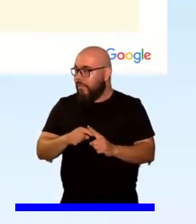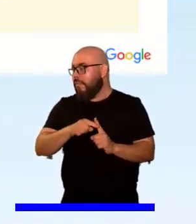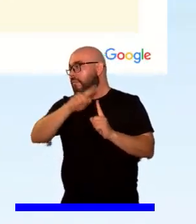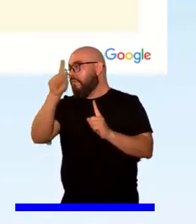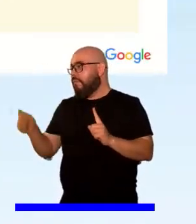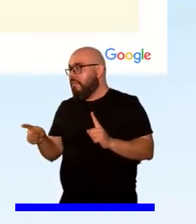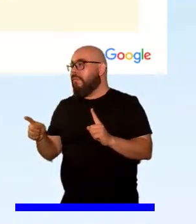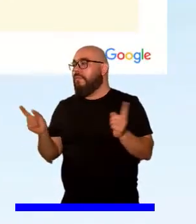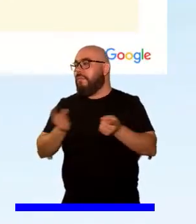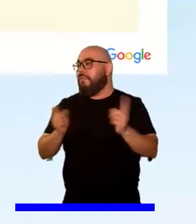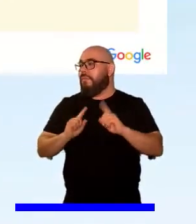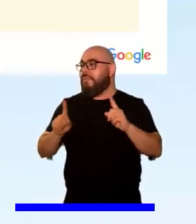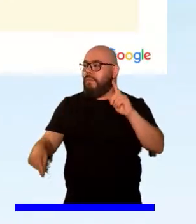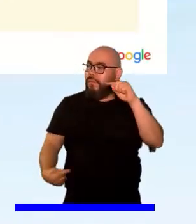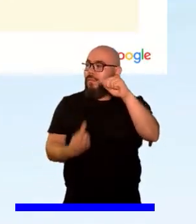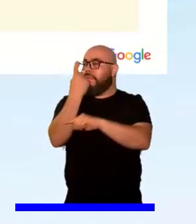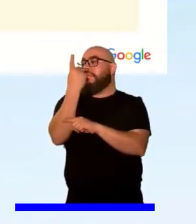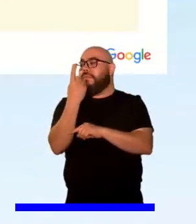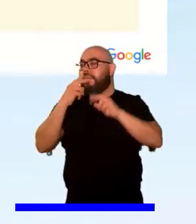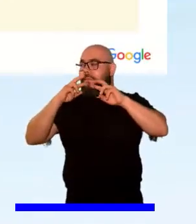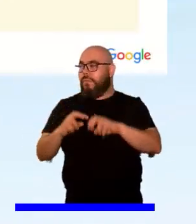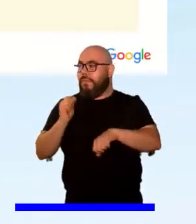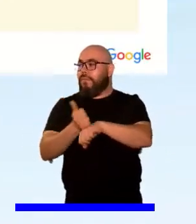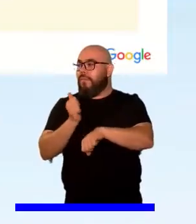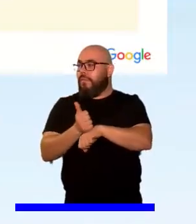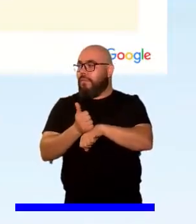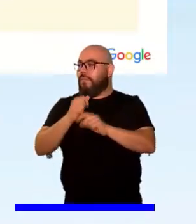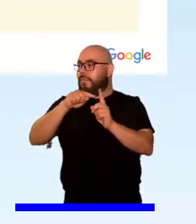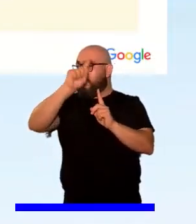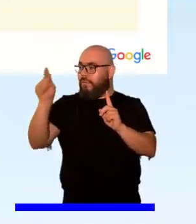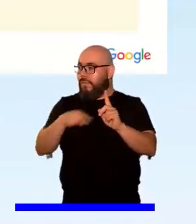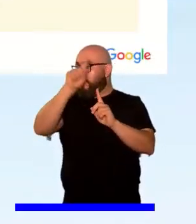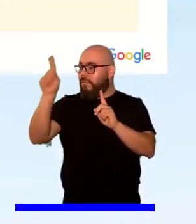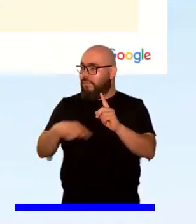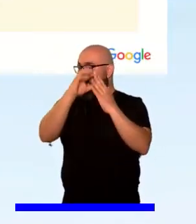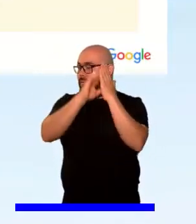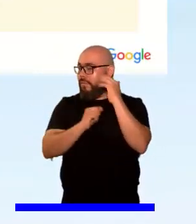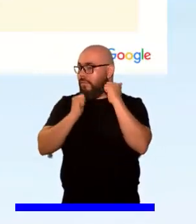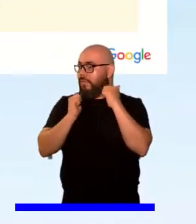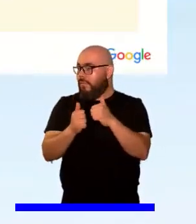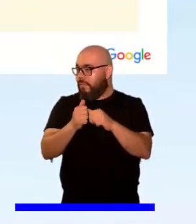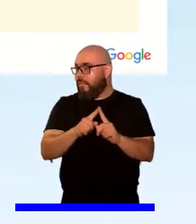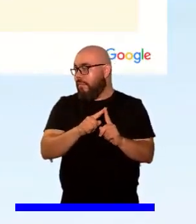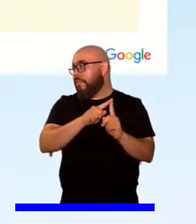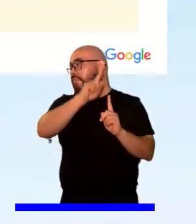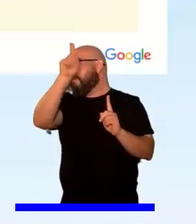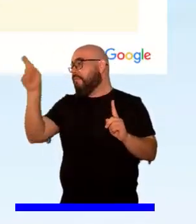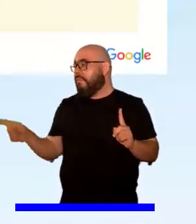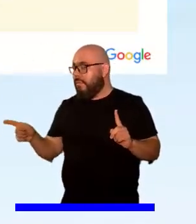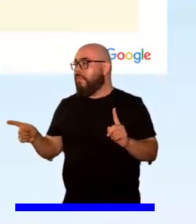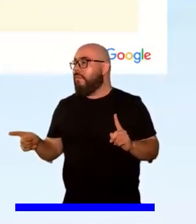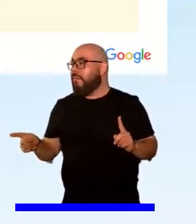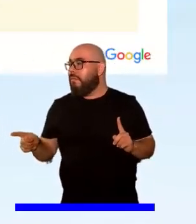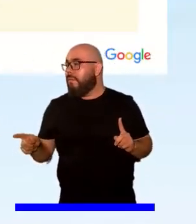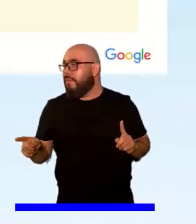procede. Si no, le manda al investigador a que haga mejor su tarea. Y se puede quedar ahí hasta que el guión esté bueno. Y una vez se termina eso,